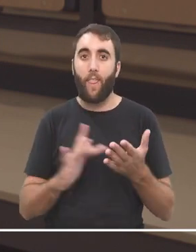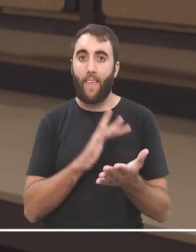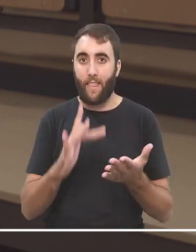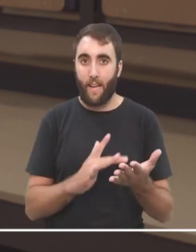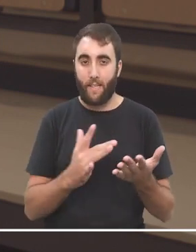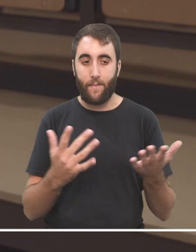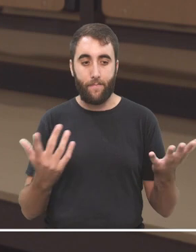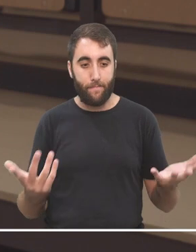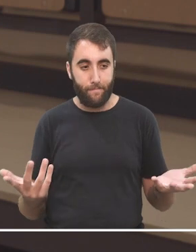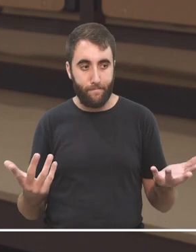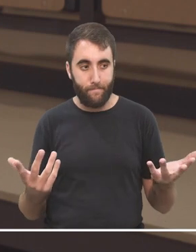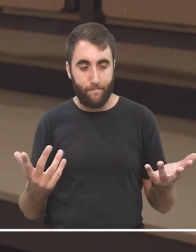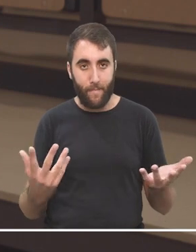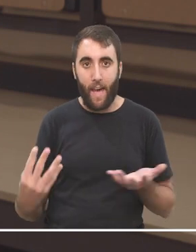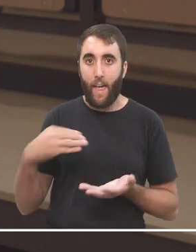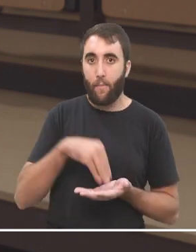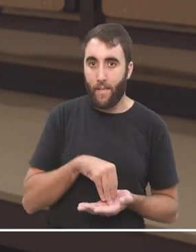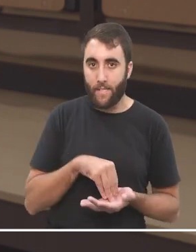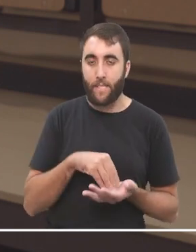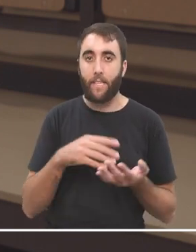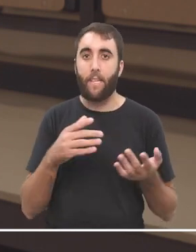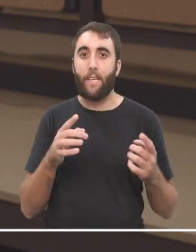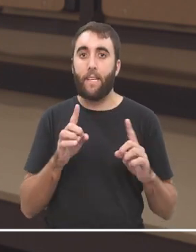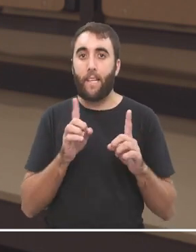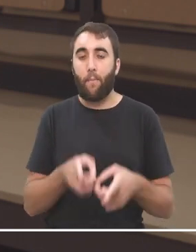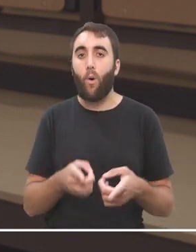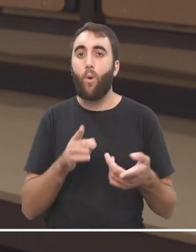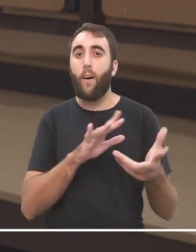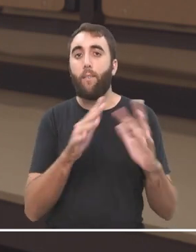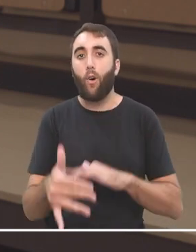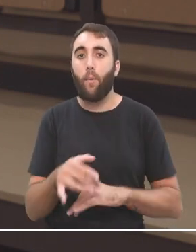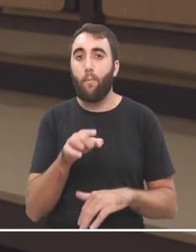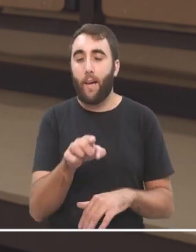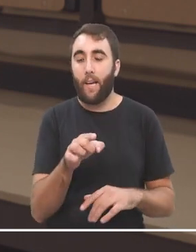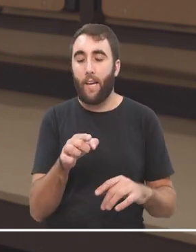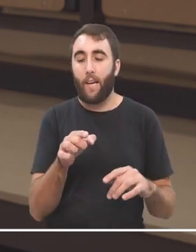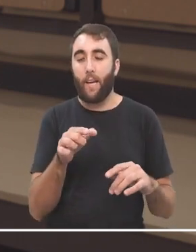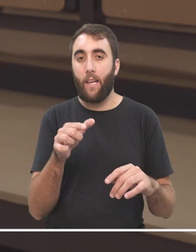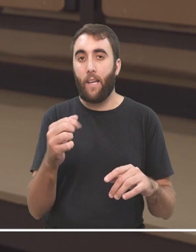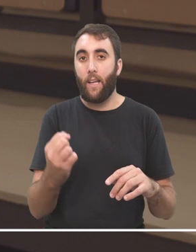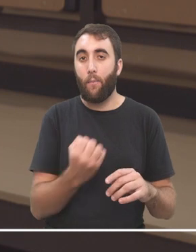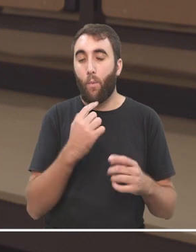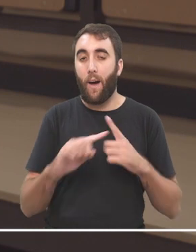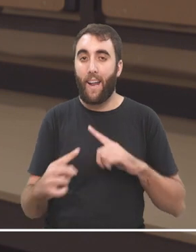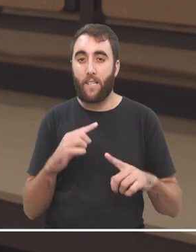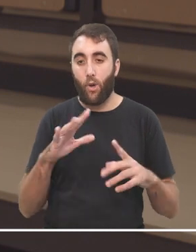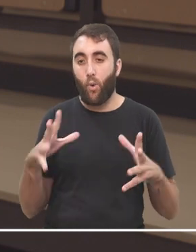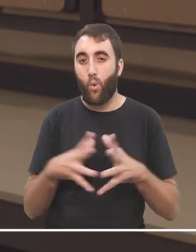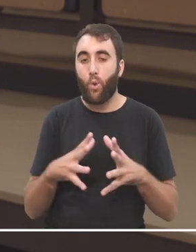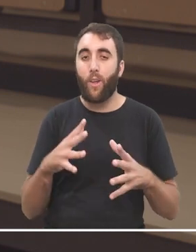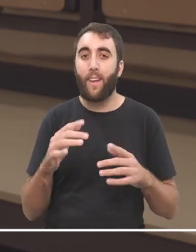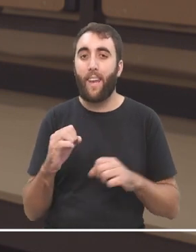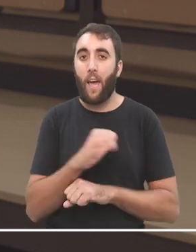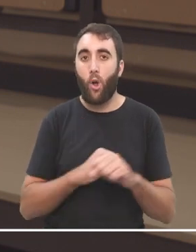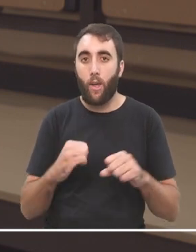Y además hay un factor que determina nuestra relación con la tecnología, que